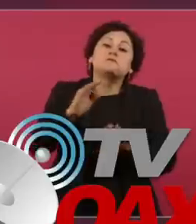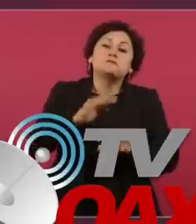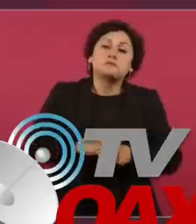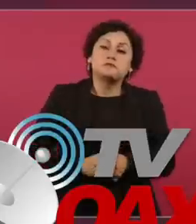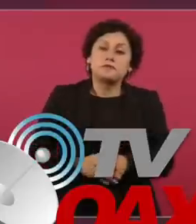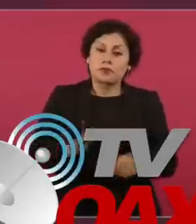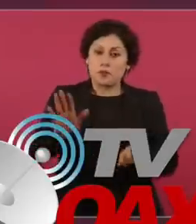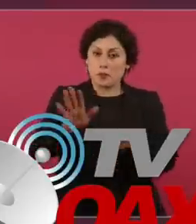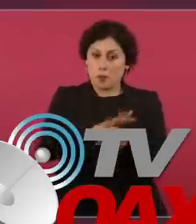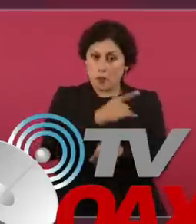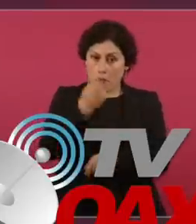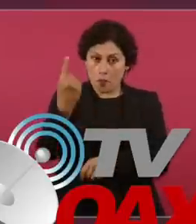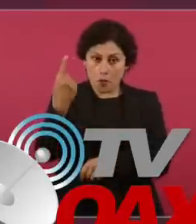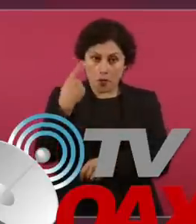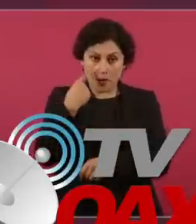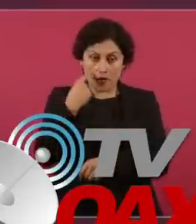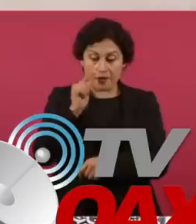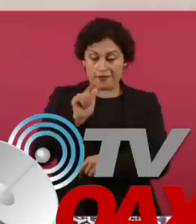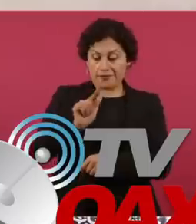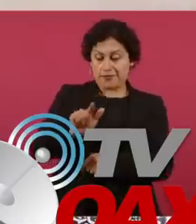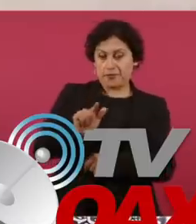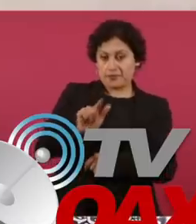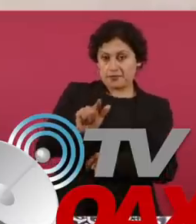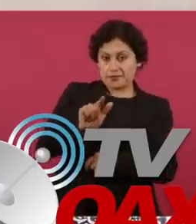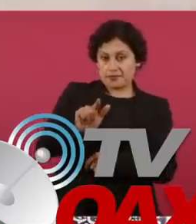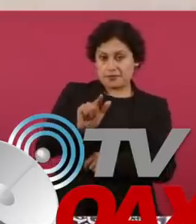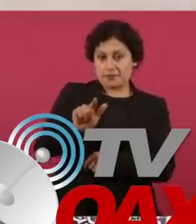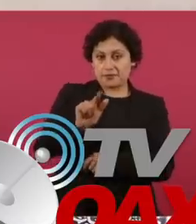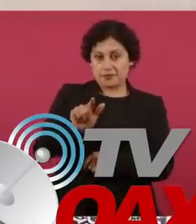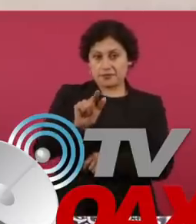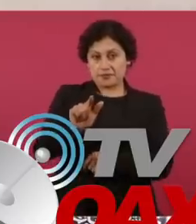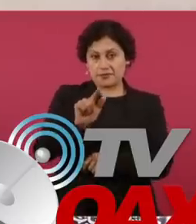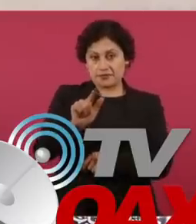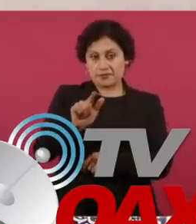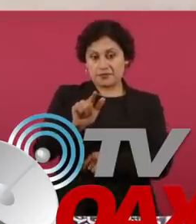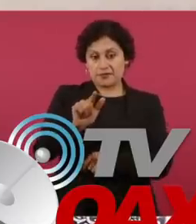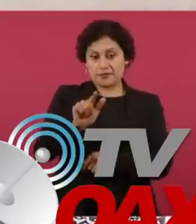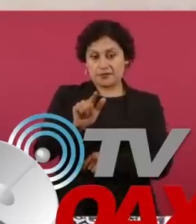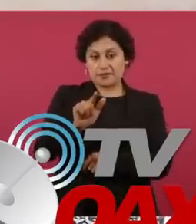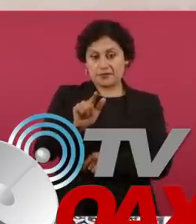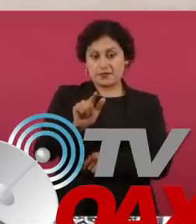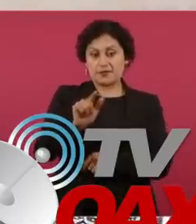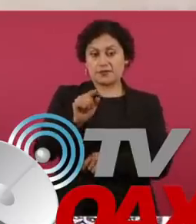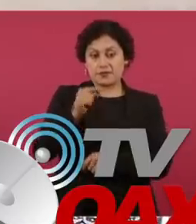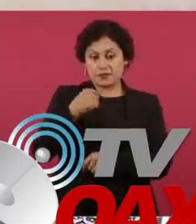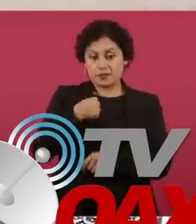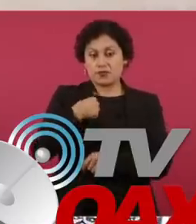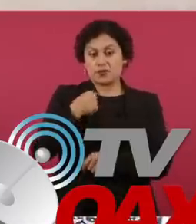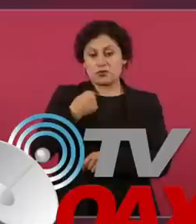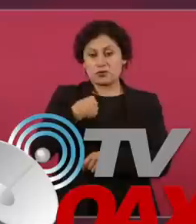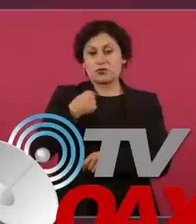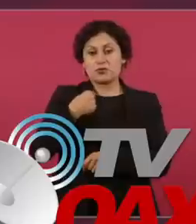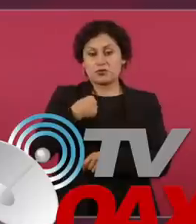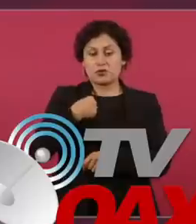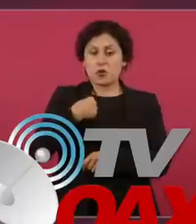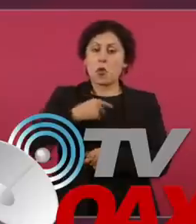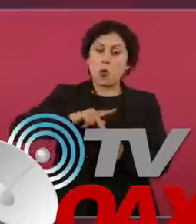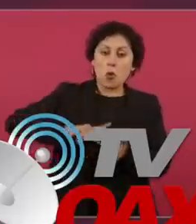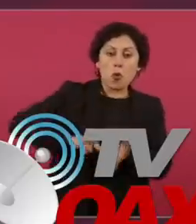Porque el 17 sí voy a subirme a otro tren.